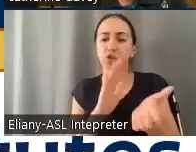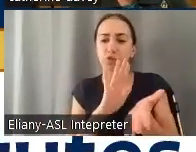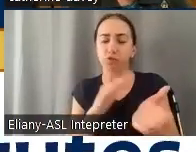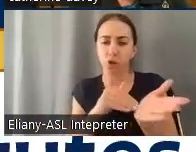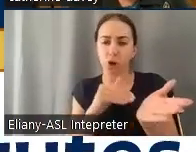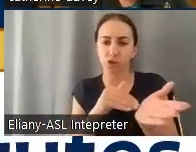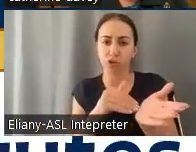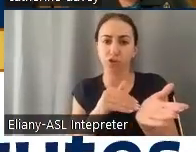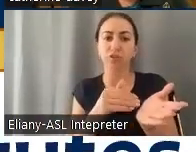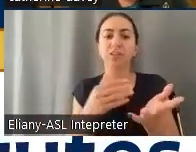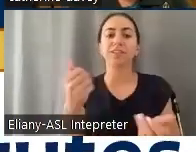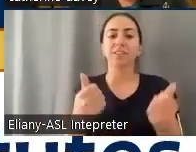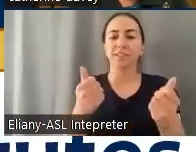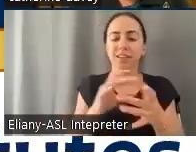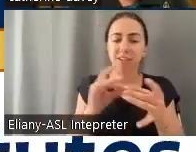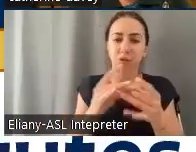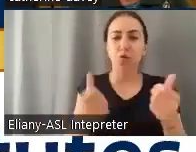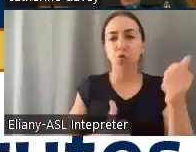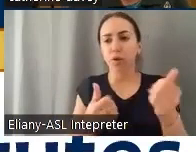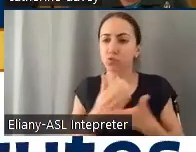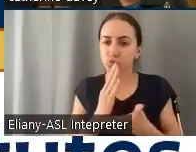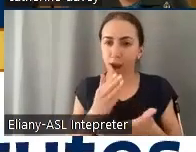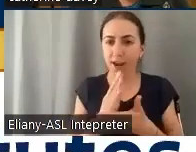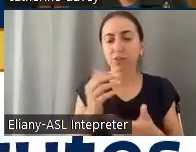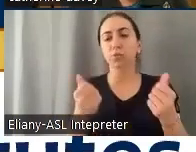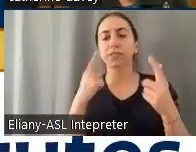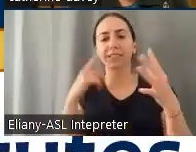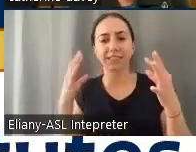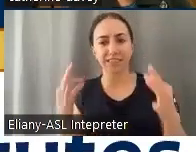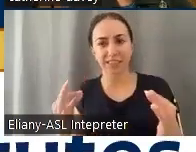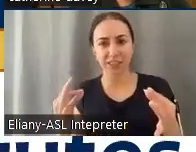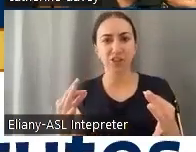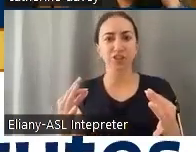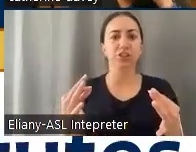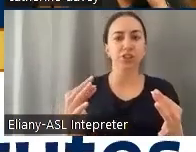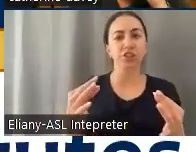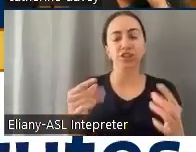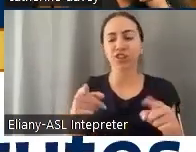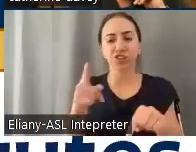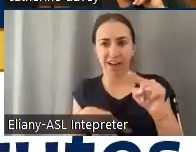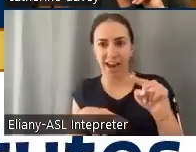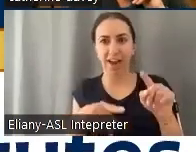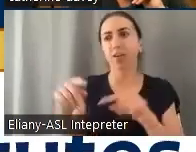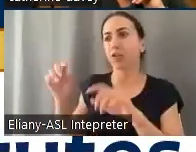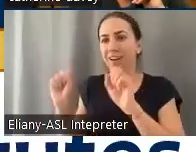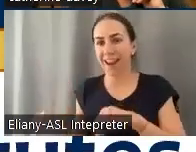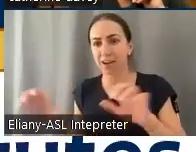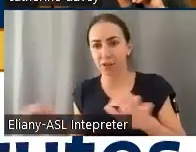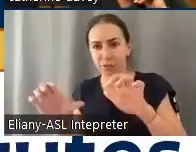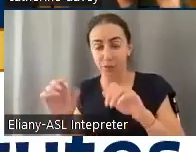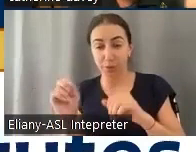del médico y después vamos acerca de qué derechos se le pueden quitar, qué toma de decisiones ella no